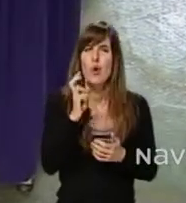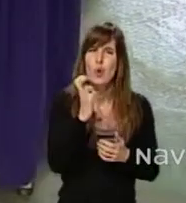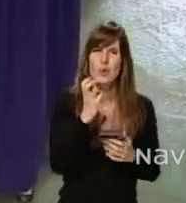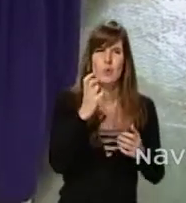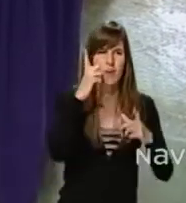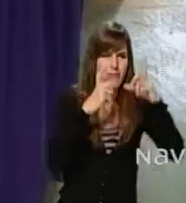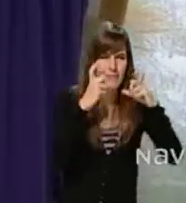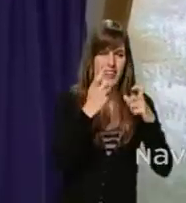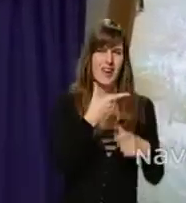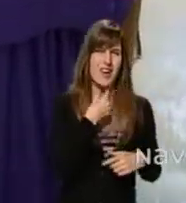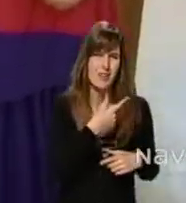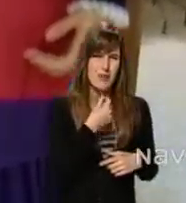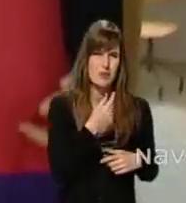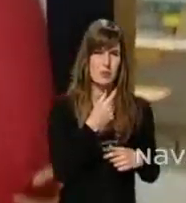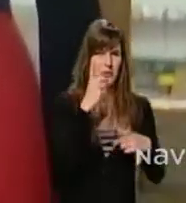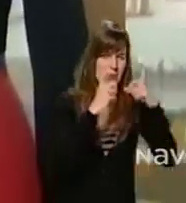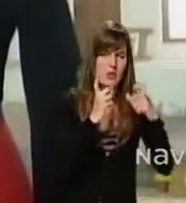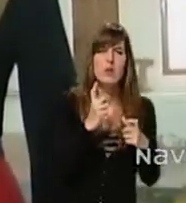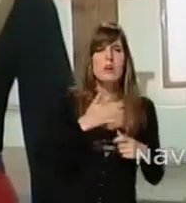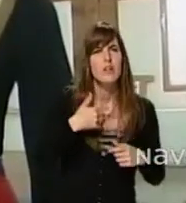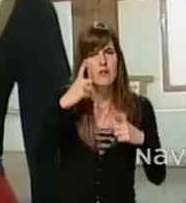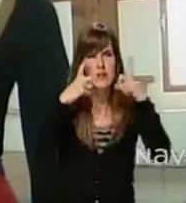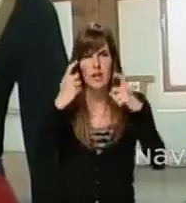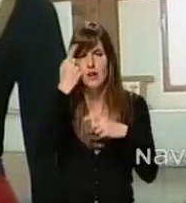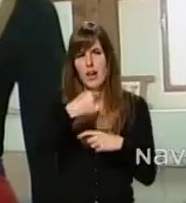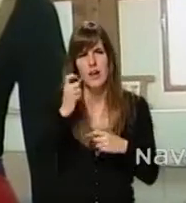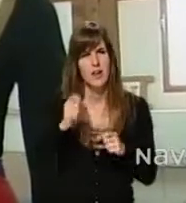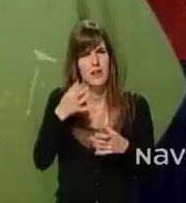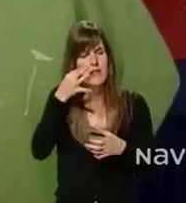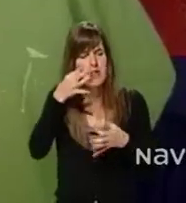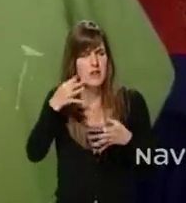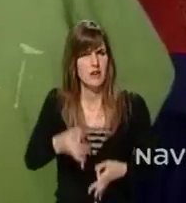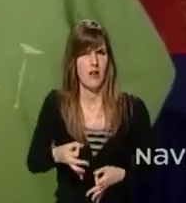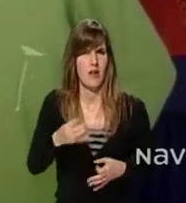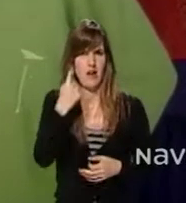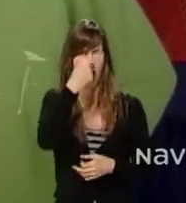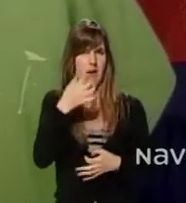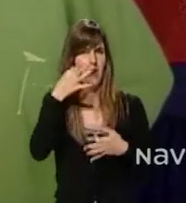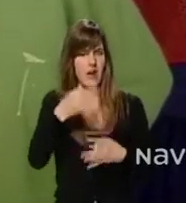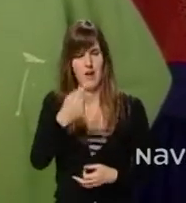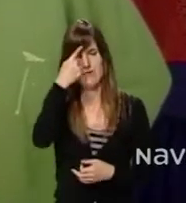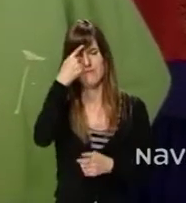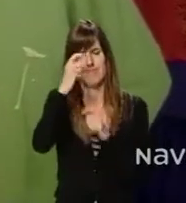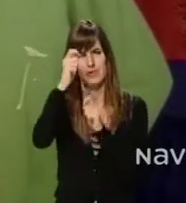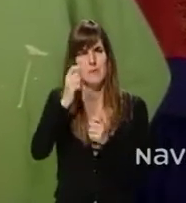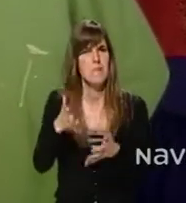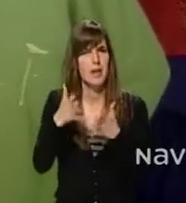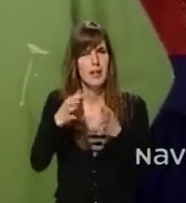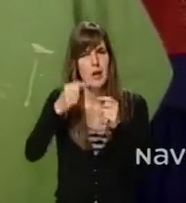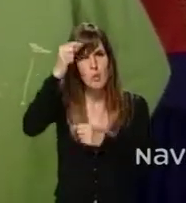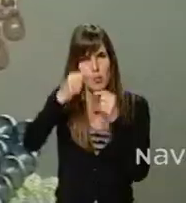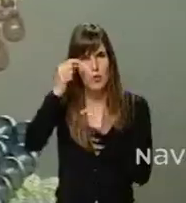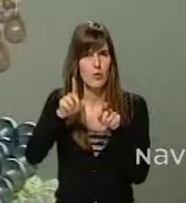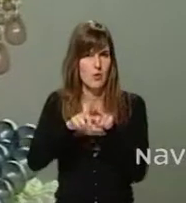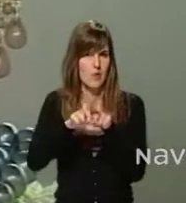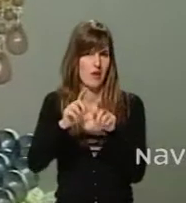ejemplo, me cuesta muchísimo más el realizarlas, porque ya tengo en la cabeza eso, bien metido las proporciones